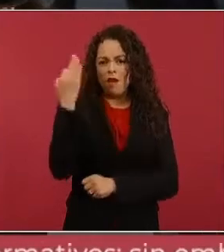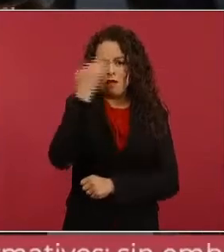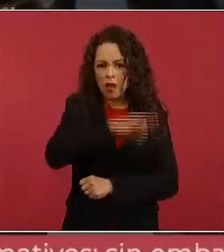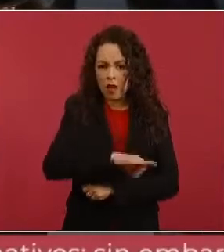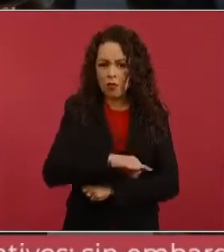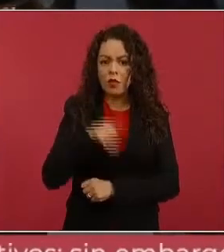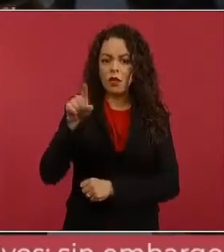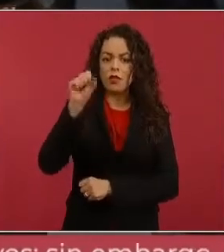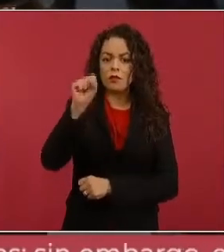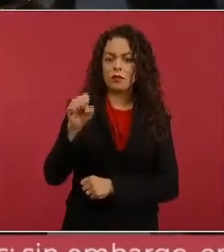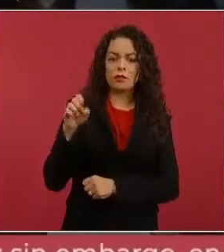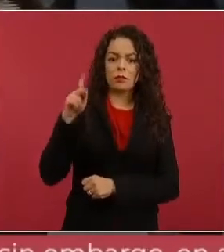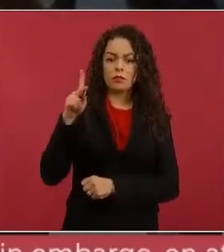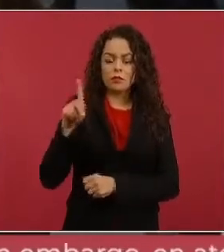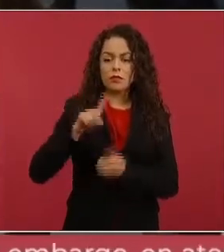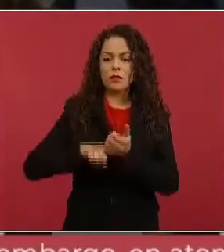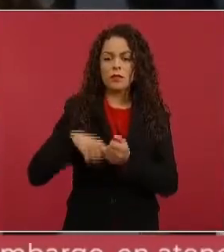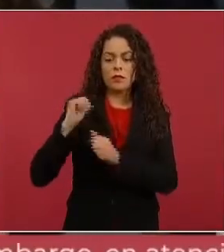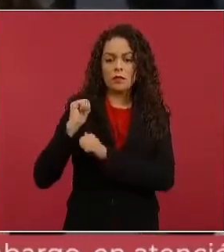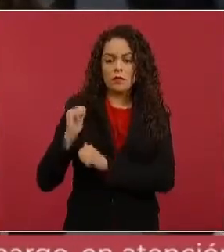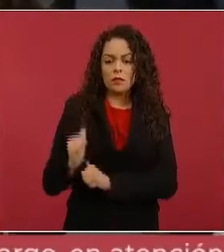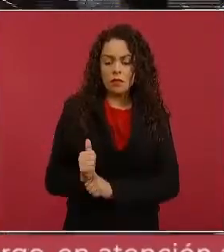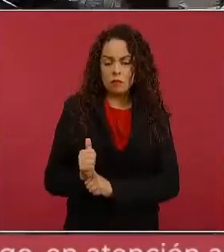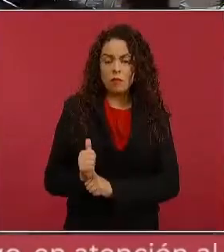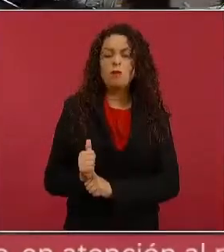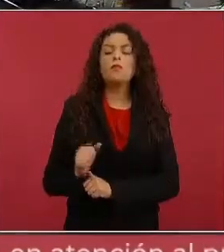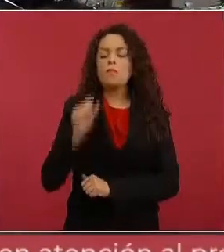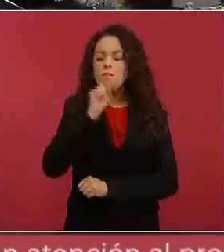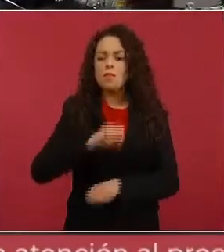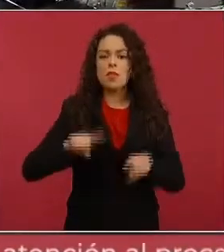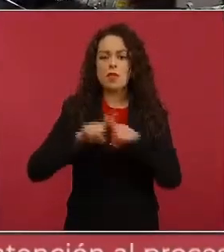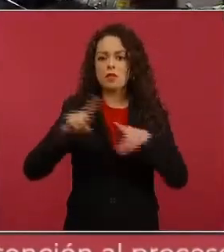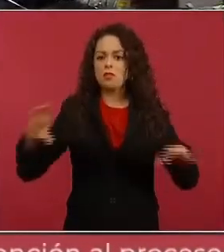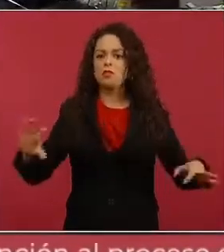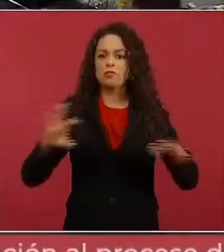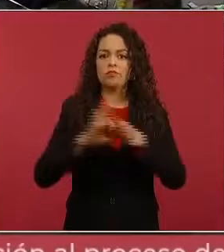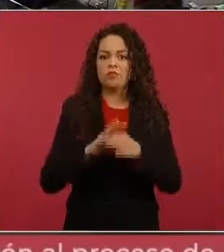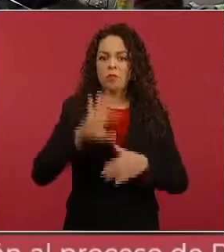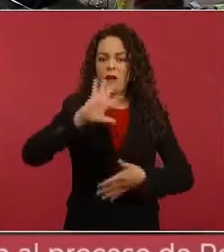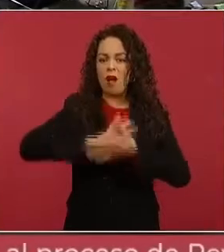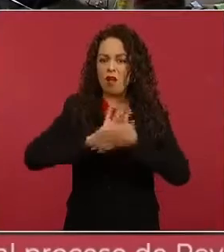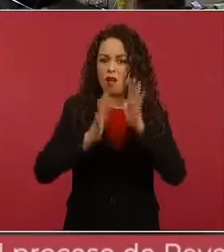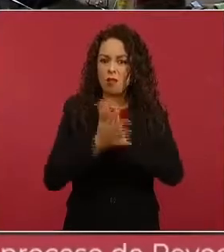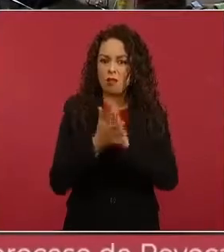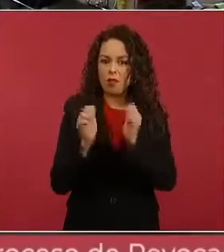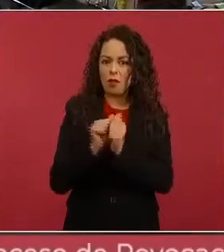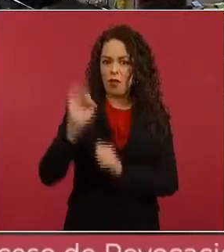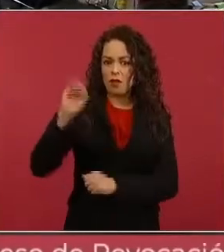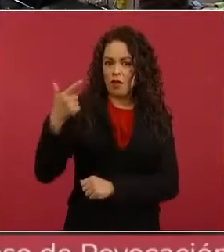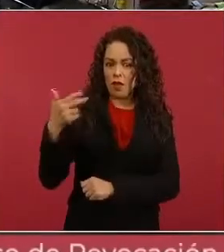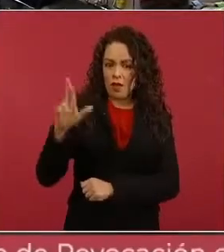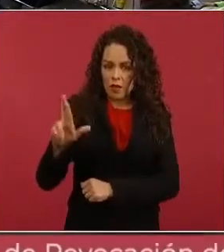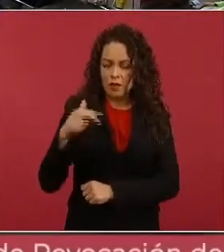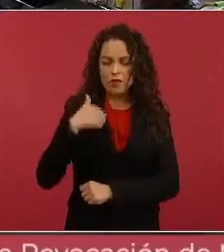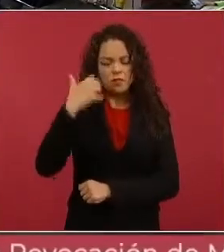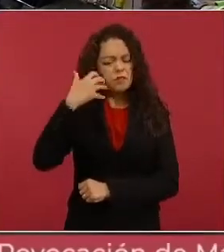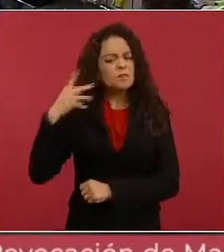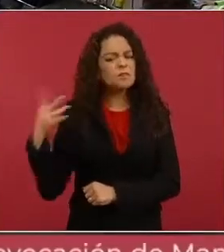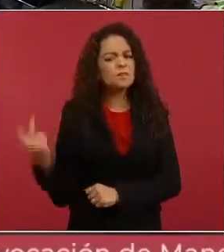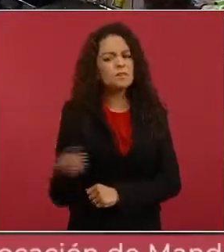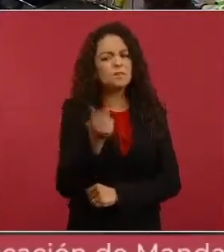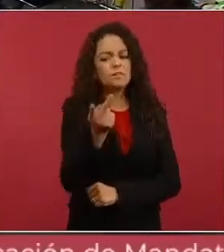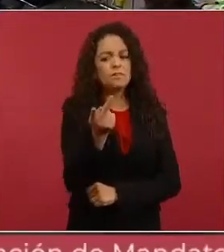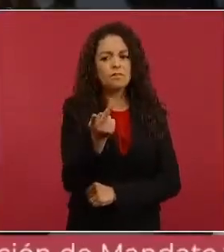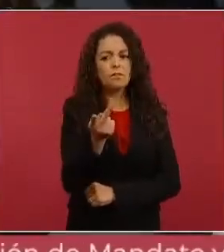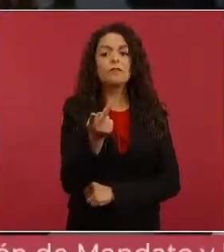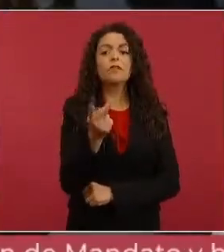Secretaría de Educación Pública o la Auditoría están encubiertas en la Fiscalía General de la República. Presidente, la pregunta es, ¿se van a